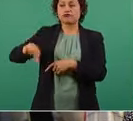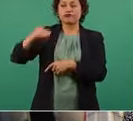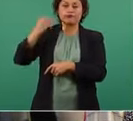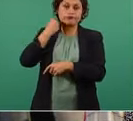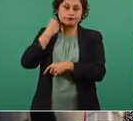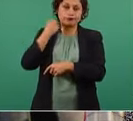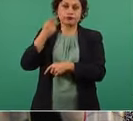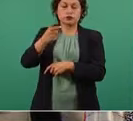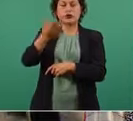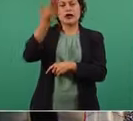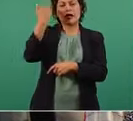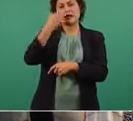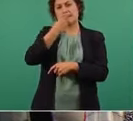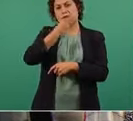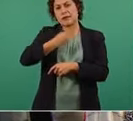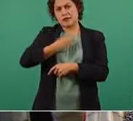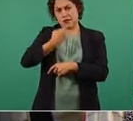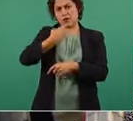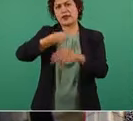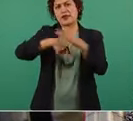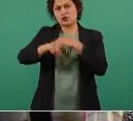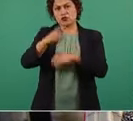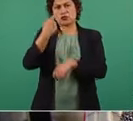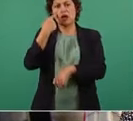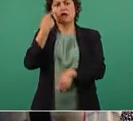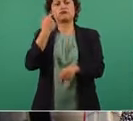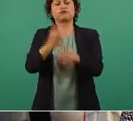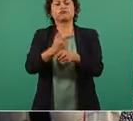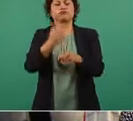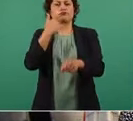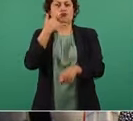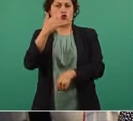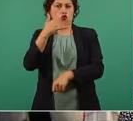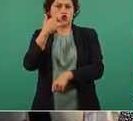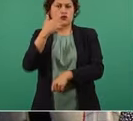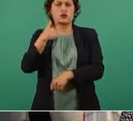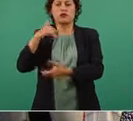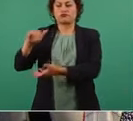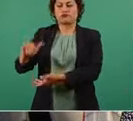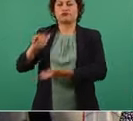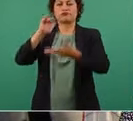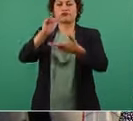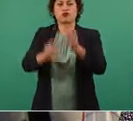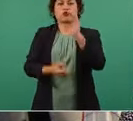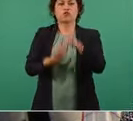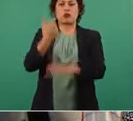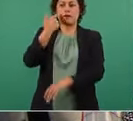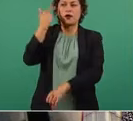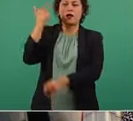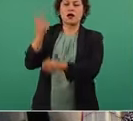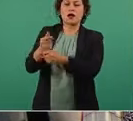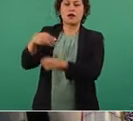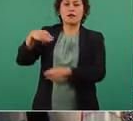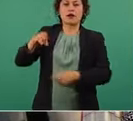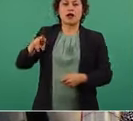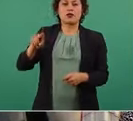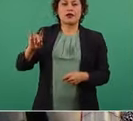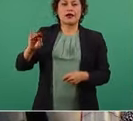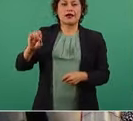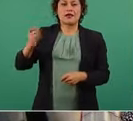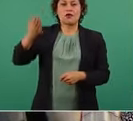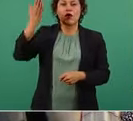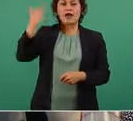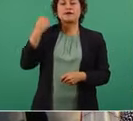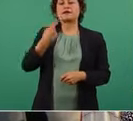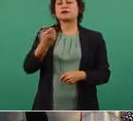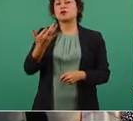solicitó denunciar la corrupción, aquí le voy a entregar documentación nueva. Investigamos que Mario Delgado dio 4 pagos de 158 millones